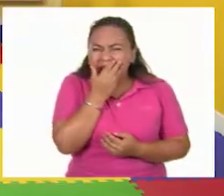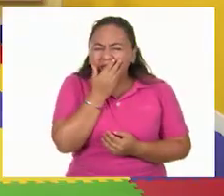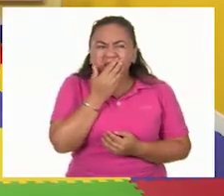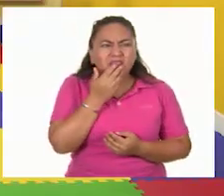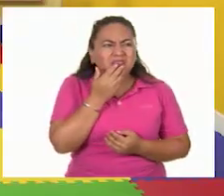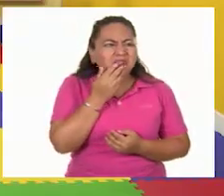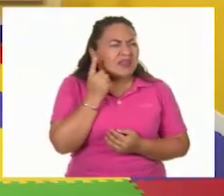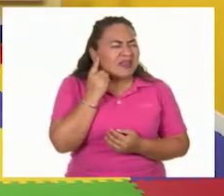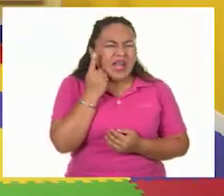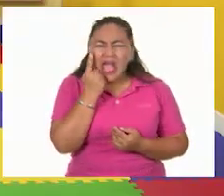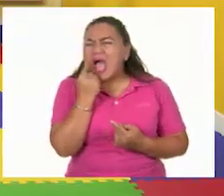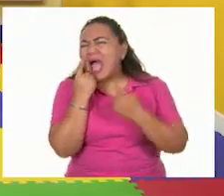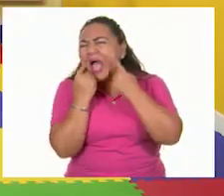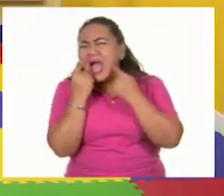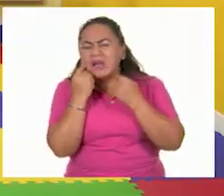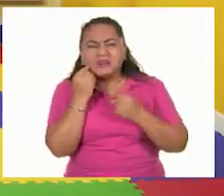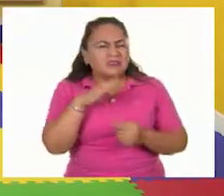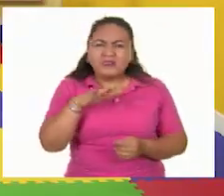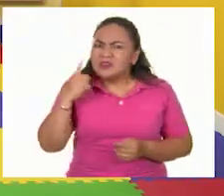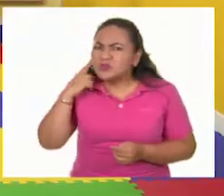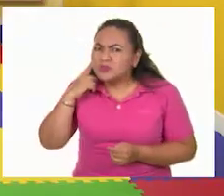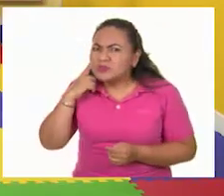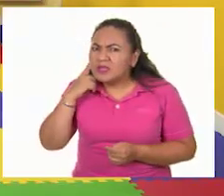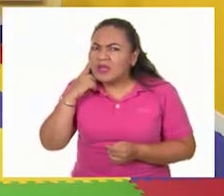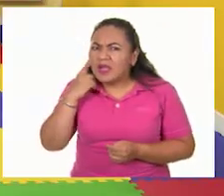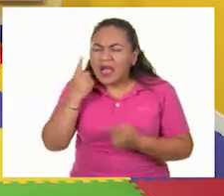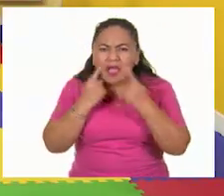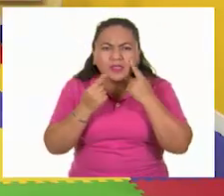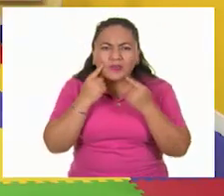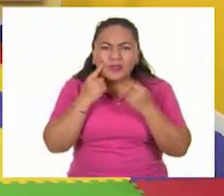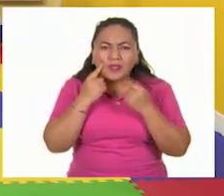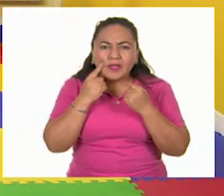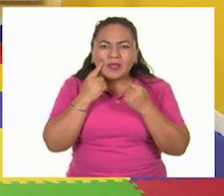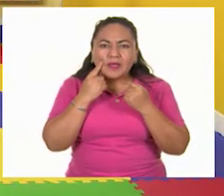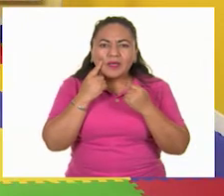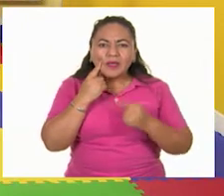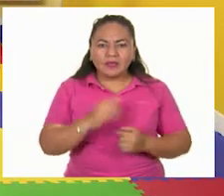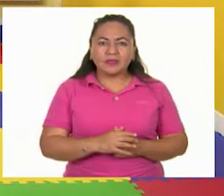Evelyn, ¿escuchas ese llanto? ¿Allá en casa lo escuchan?